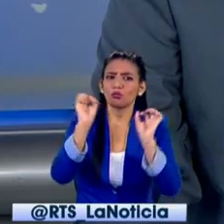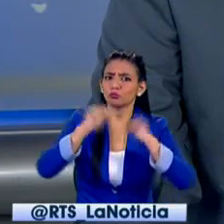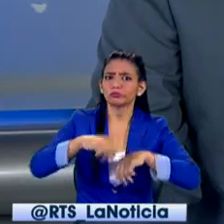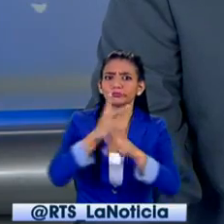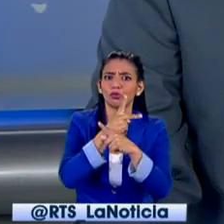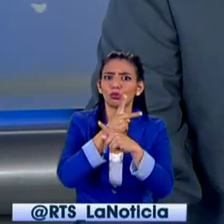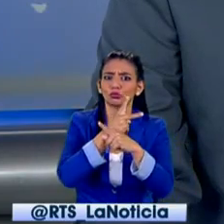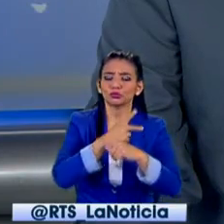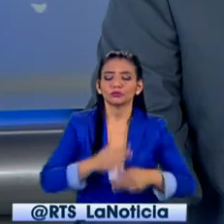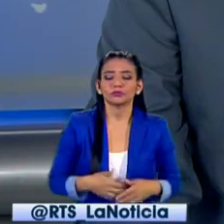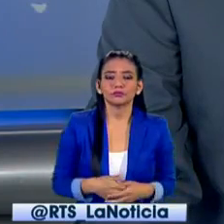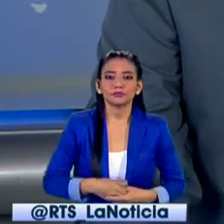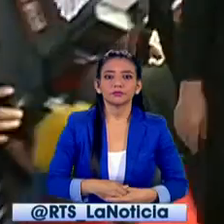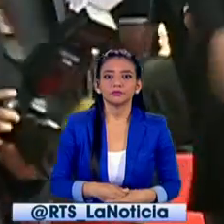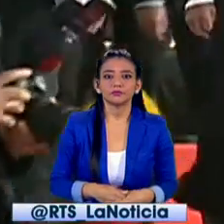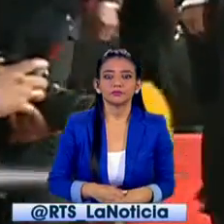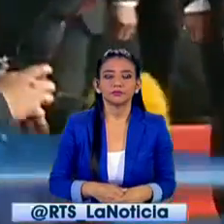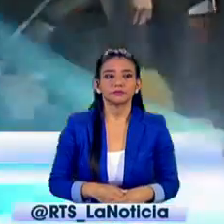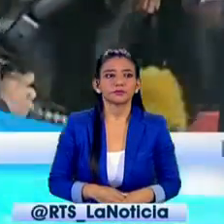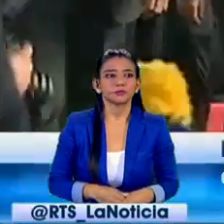productivas.